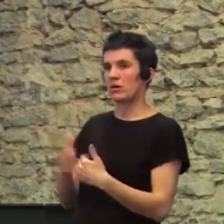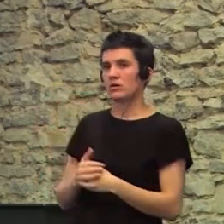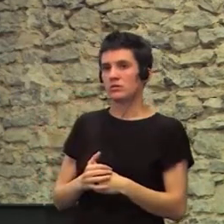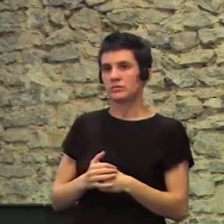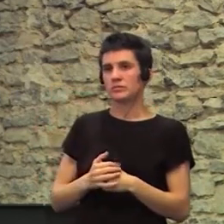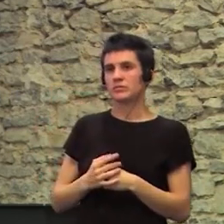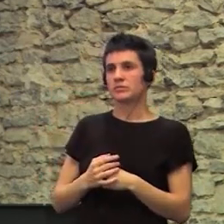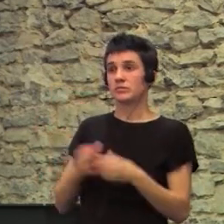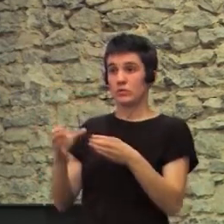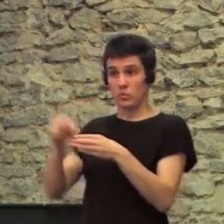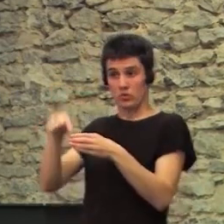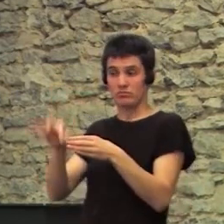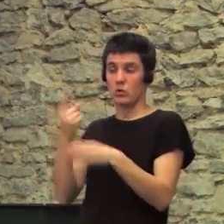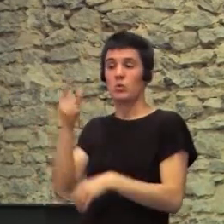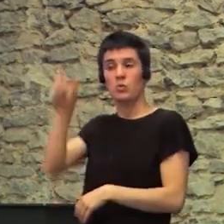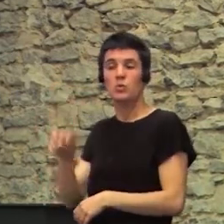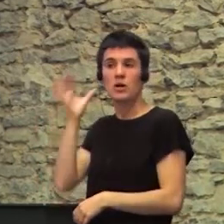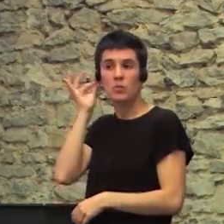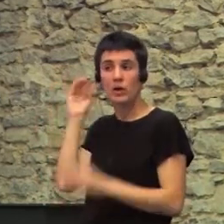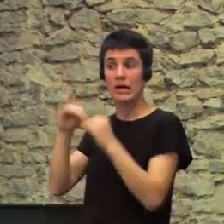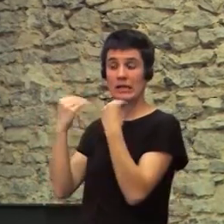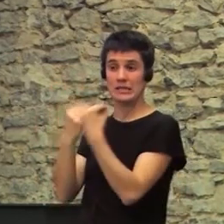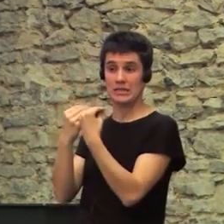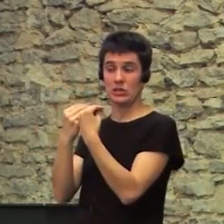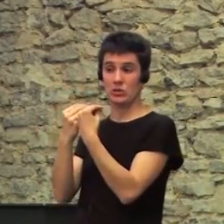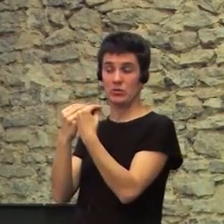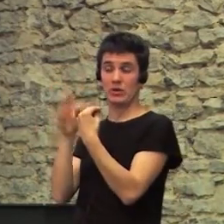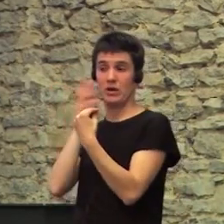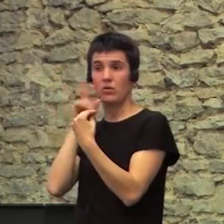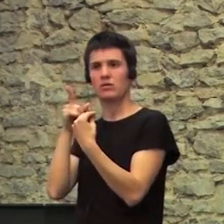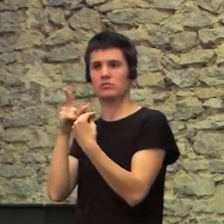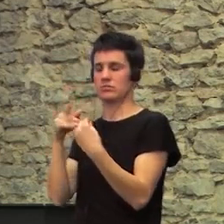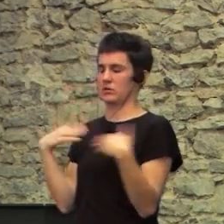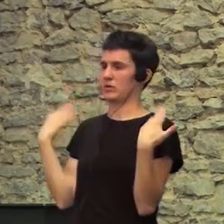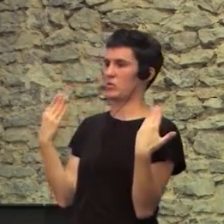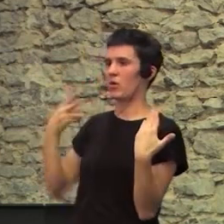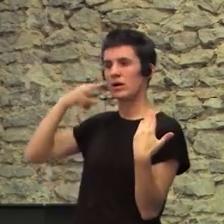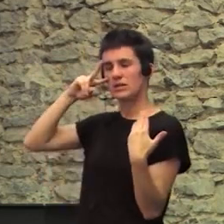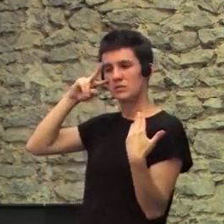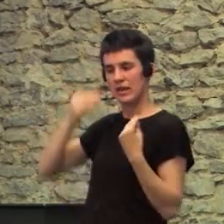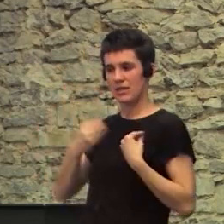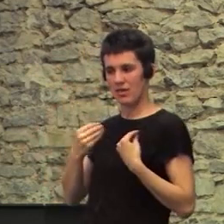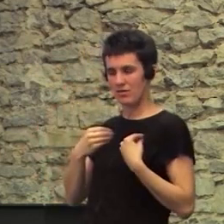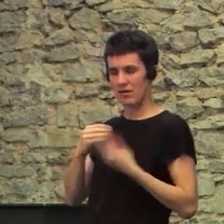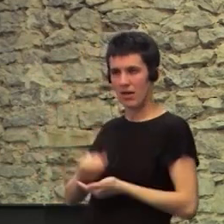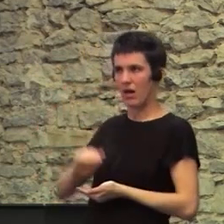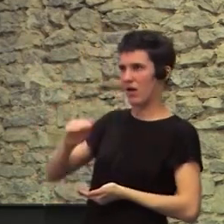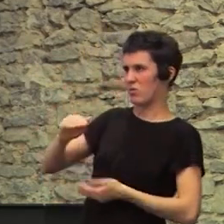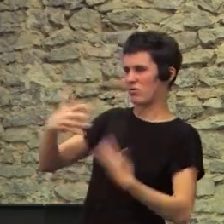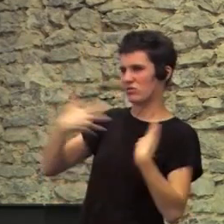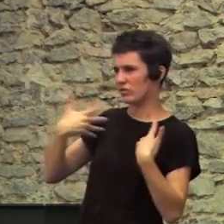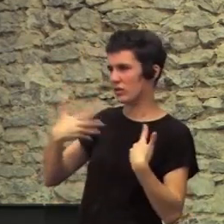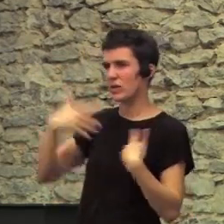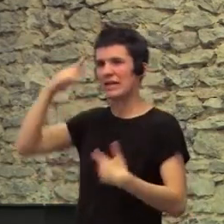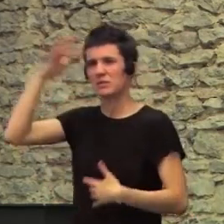había una mujer con el síndrome de Rokitansky, de repente tenía una experiencia de vida, unos sufrimientos, unas